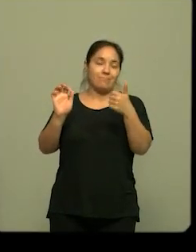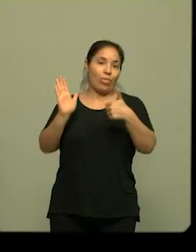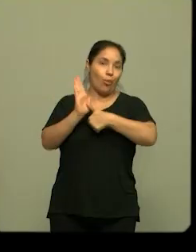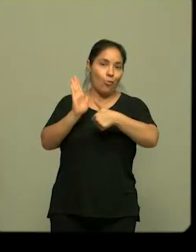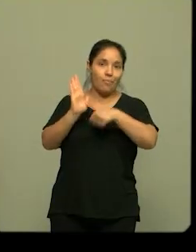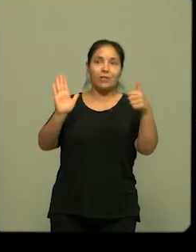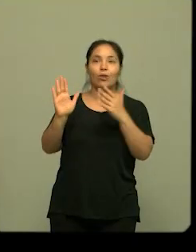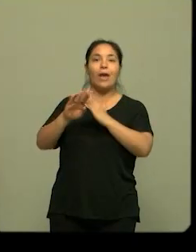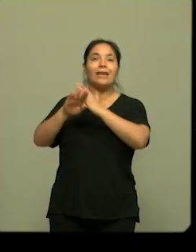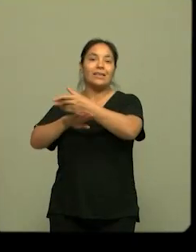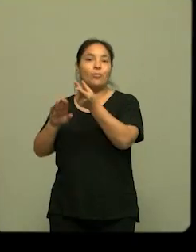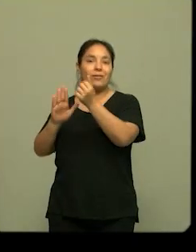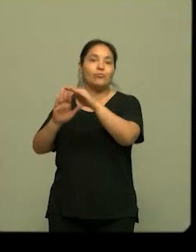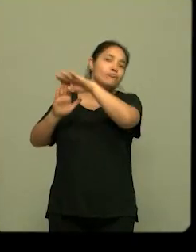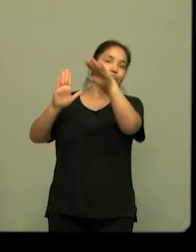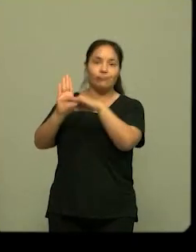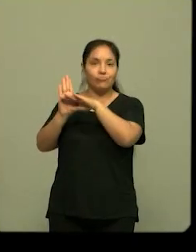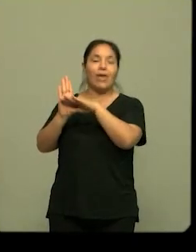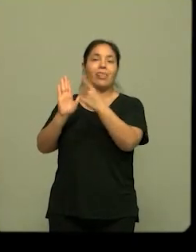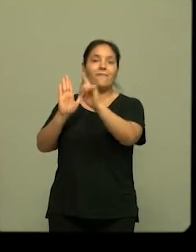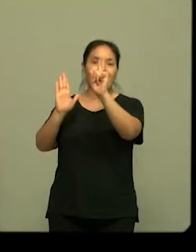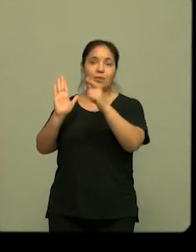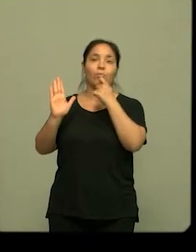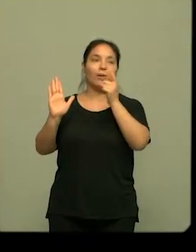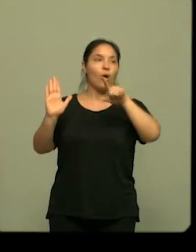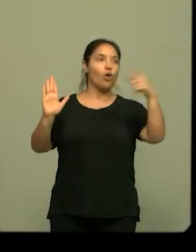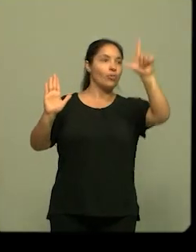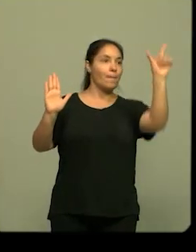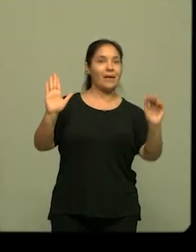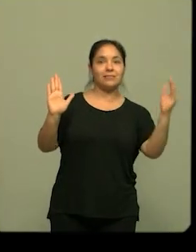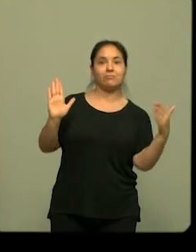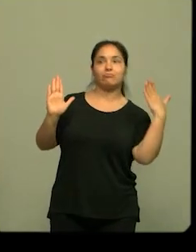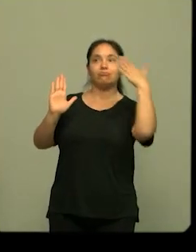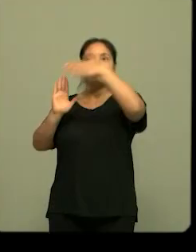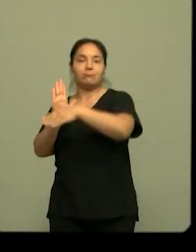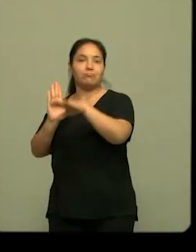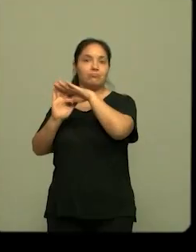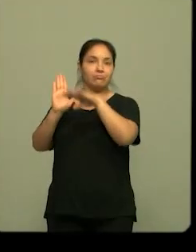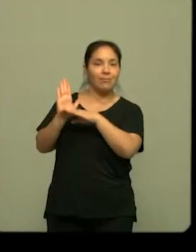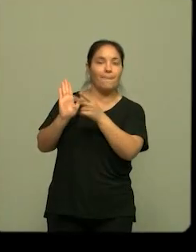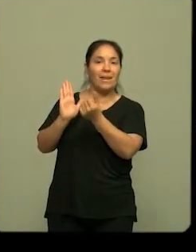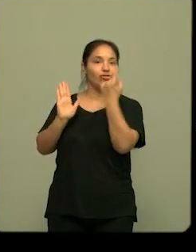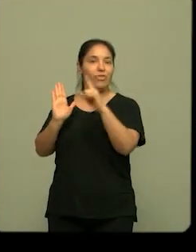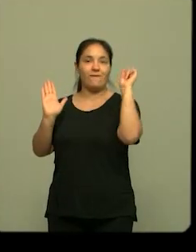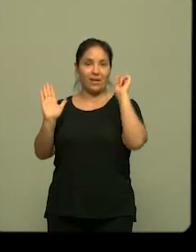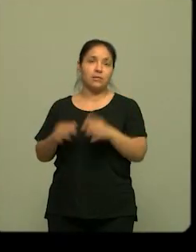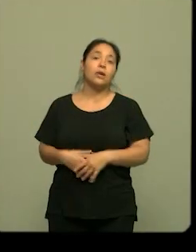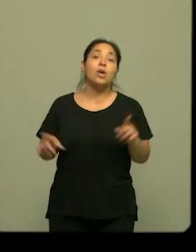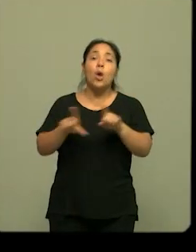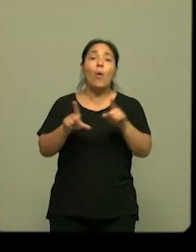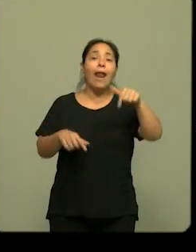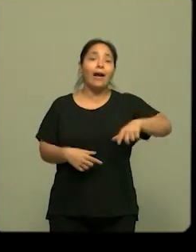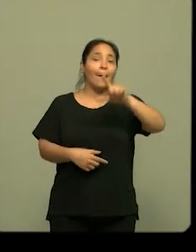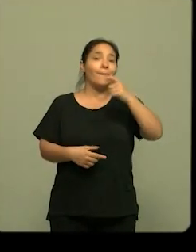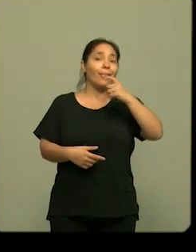claro. Y Que eso se mantiene. acá se aplica en algunos lugares, por ejemplo, en la Concagua, que tiene ese precio y que es claro, ¿no? Digamos que es tal